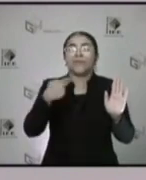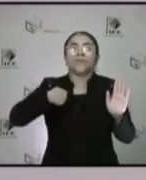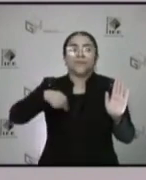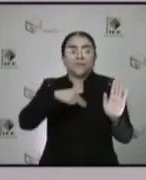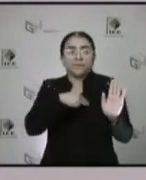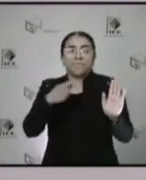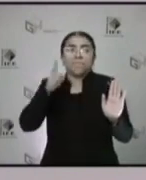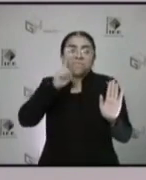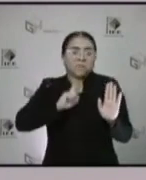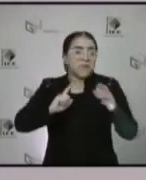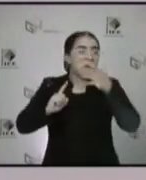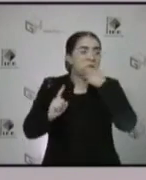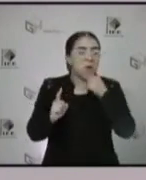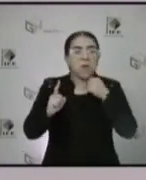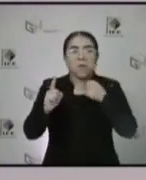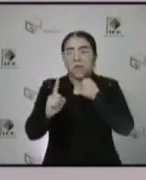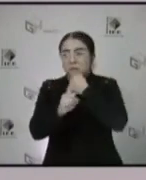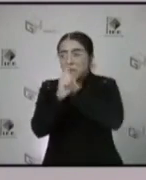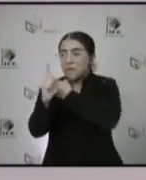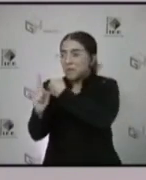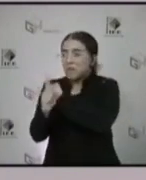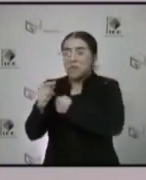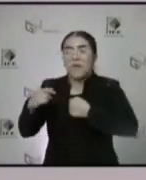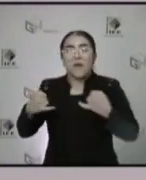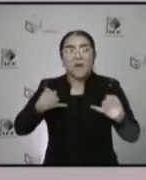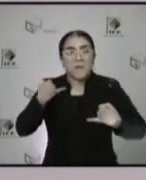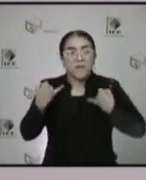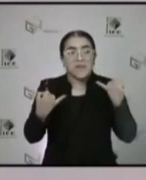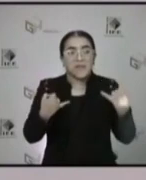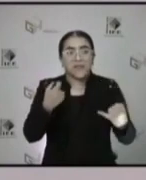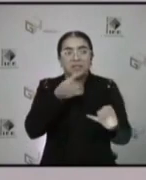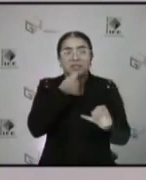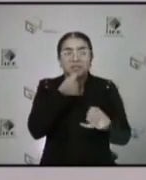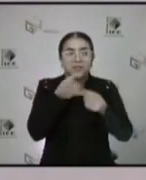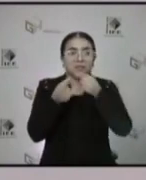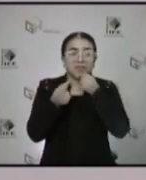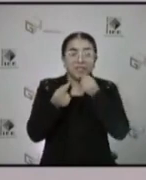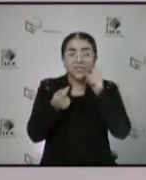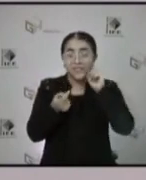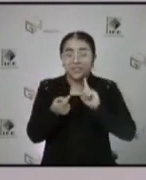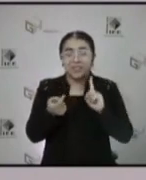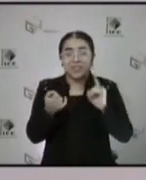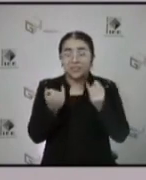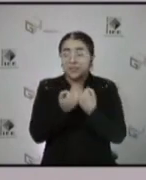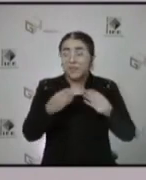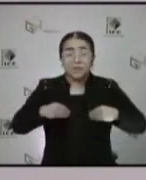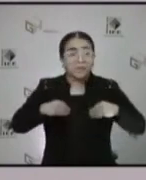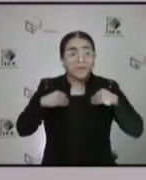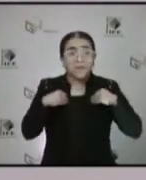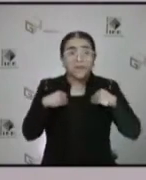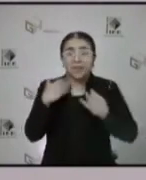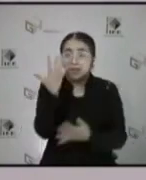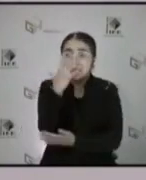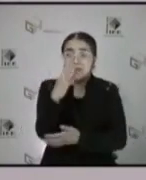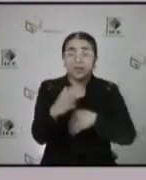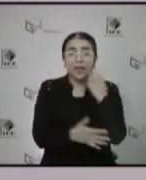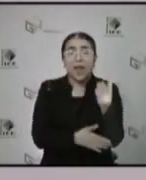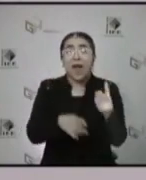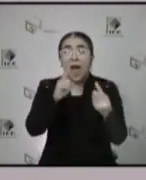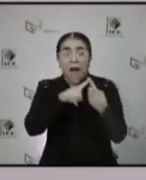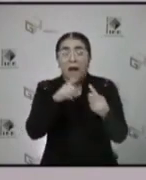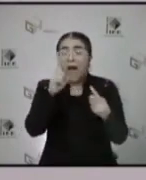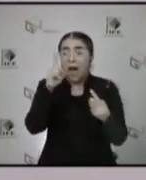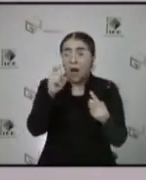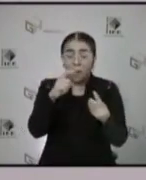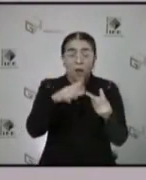mujeres, hombres, jóvenes, niñas, niños? El medio ambiente afecta el agua, el suelo y